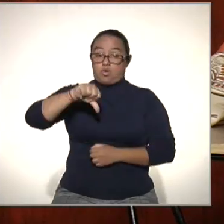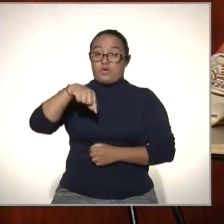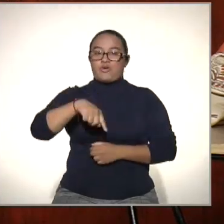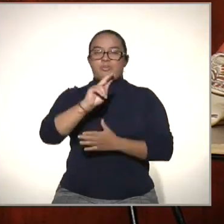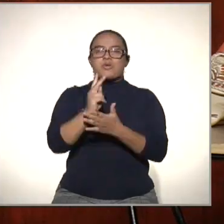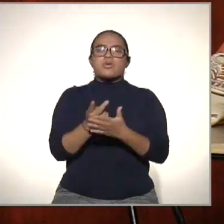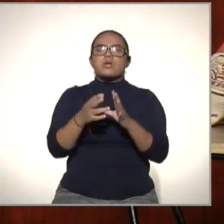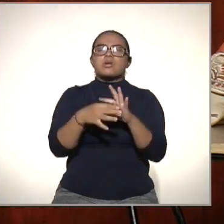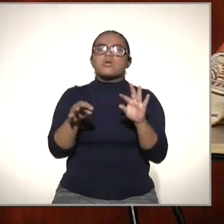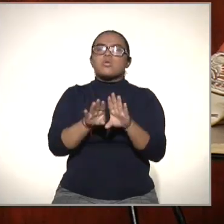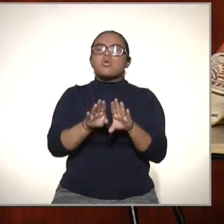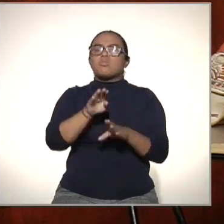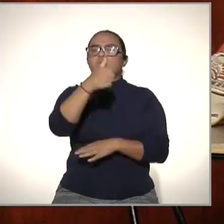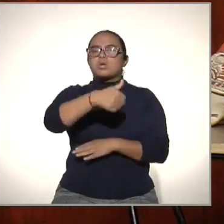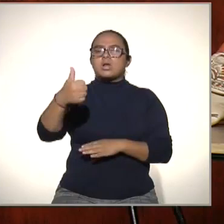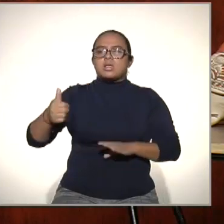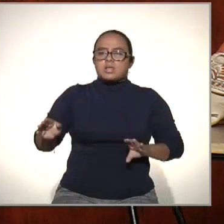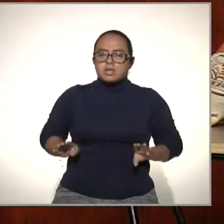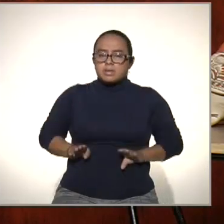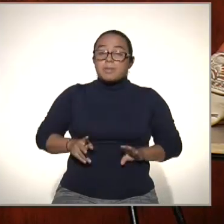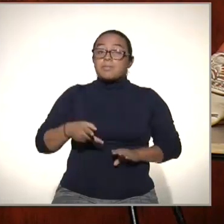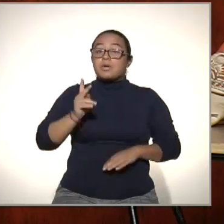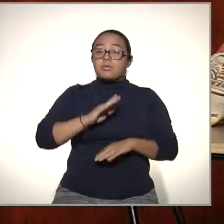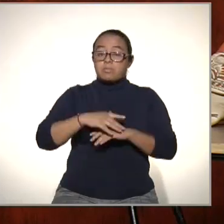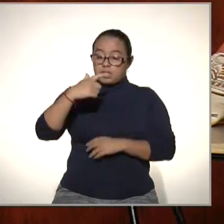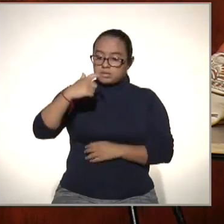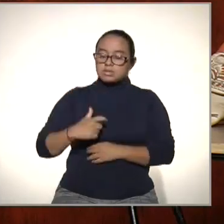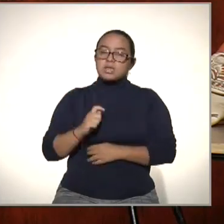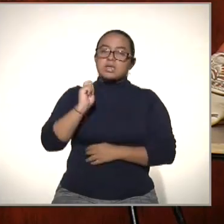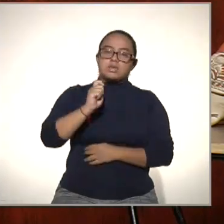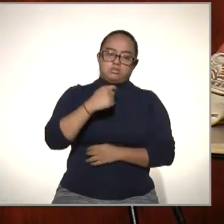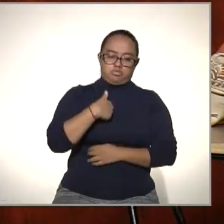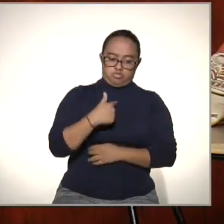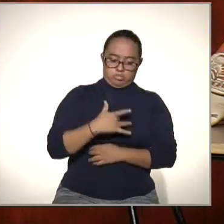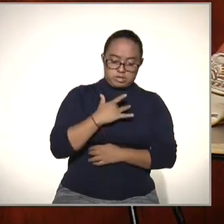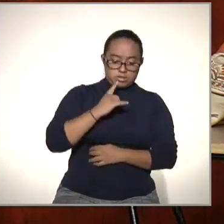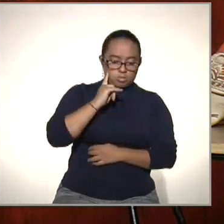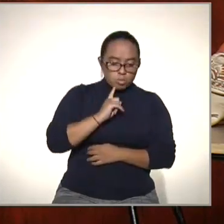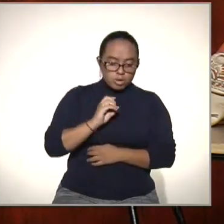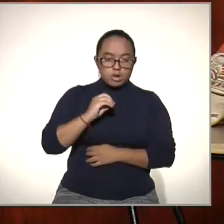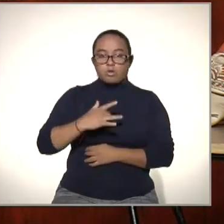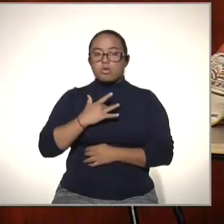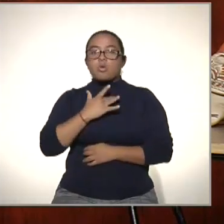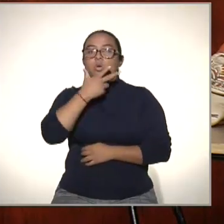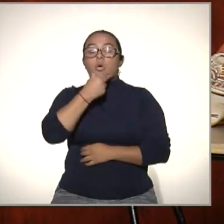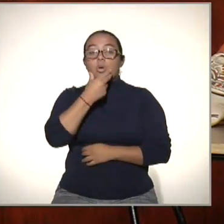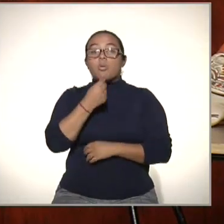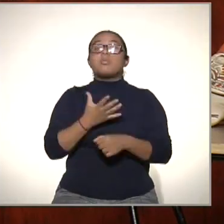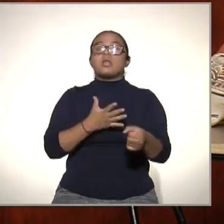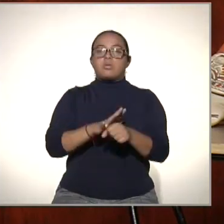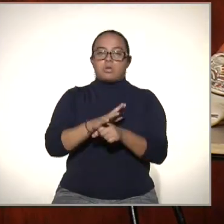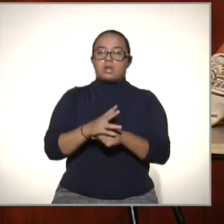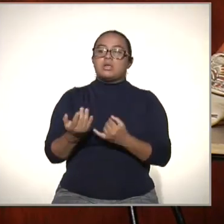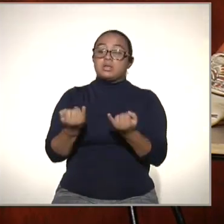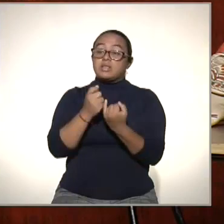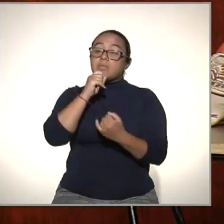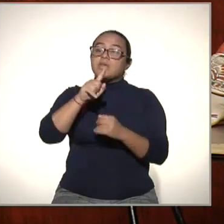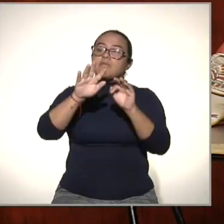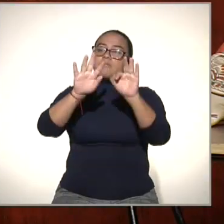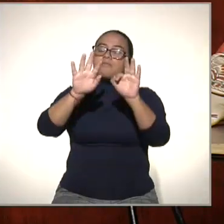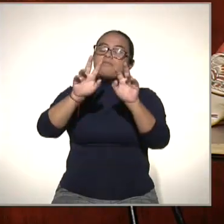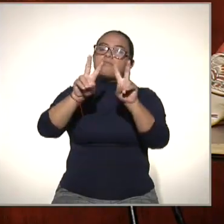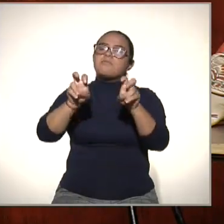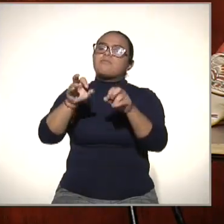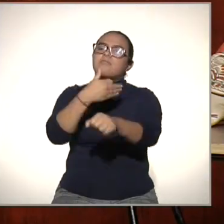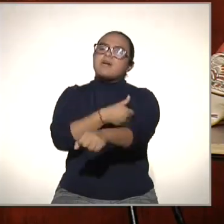una parte fundamental de esta y de nuestra identidad es la identidad de género, nuestra identidad sexual. Vamos a hablar esto, cómo se aborda en la familia, cuáles son los